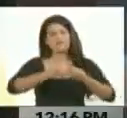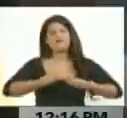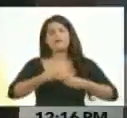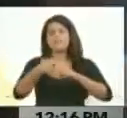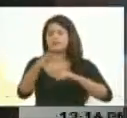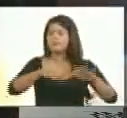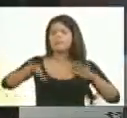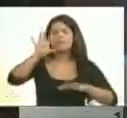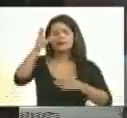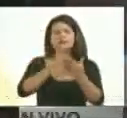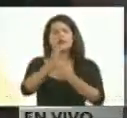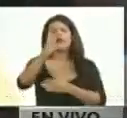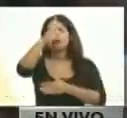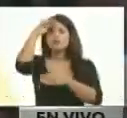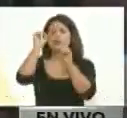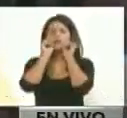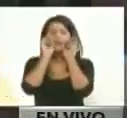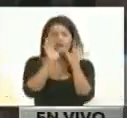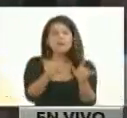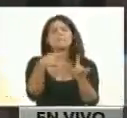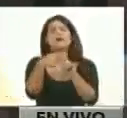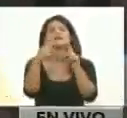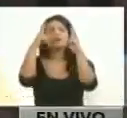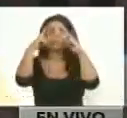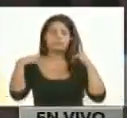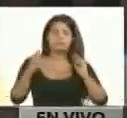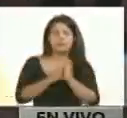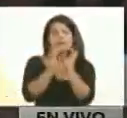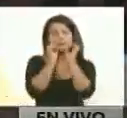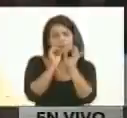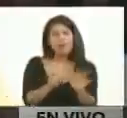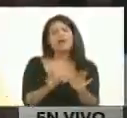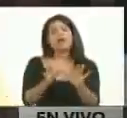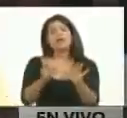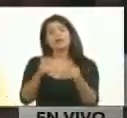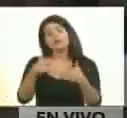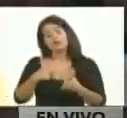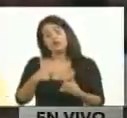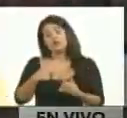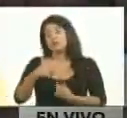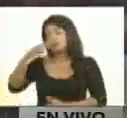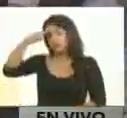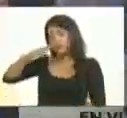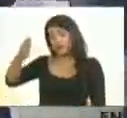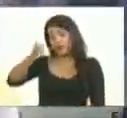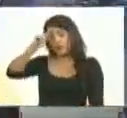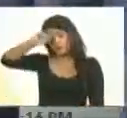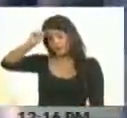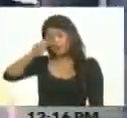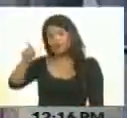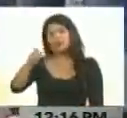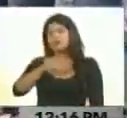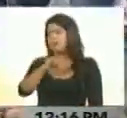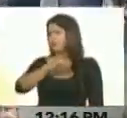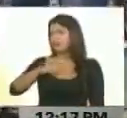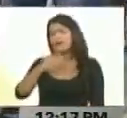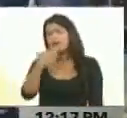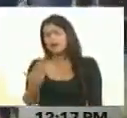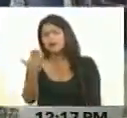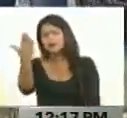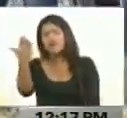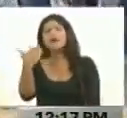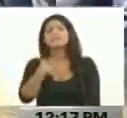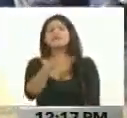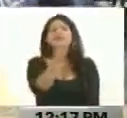sigue. Que Dios y la Virgen me los acompañe, sigan así. Mi mayor general, particularmente, personalmente, le voy a dar las gracias por mi